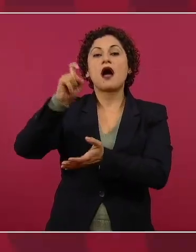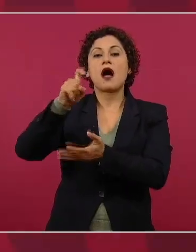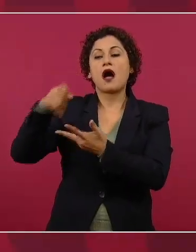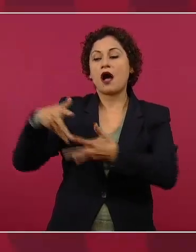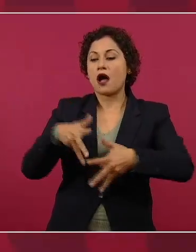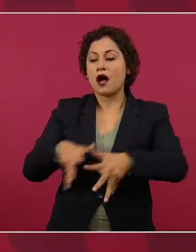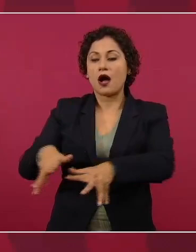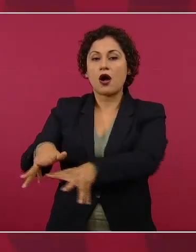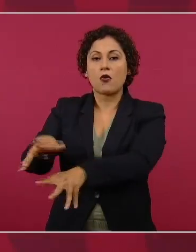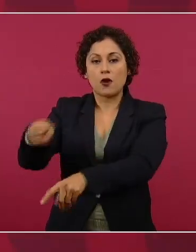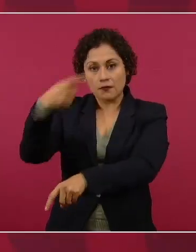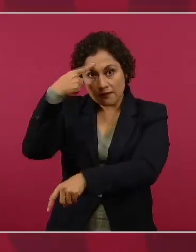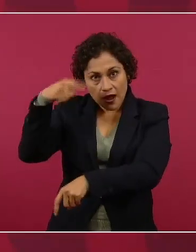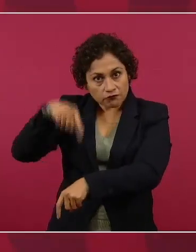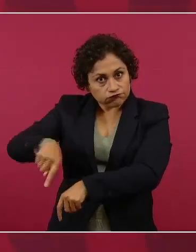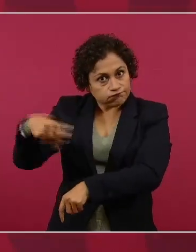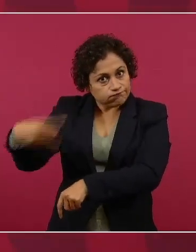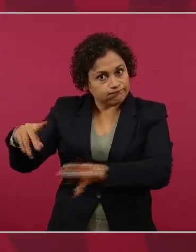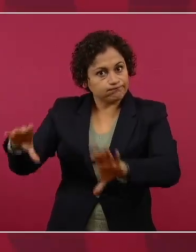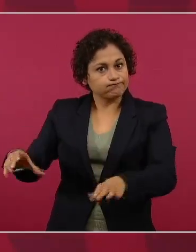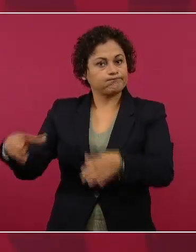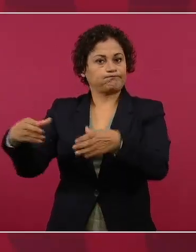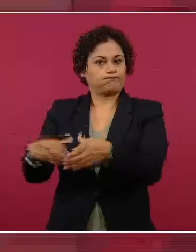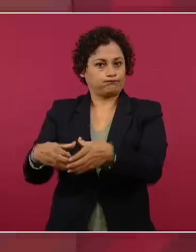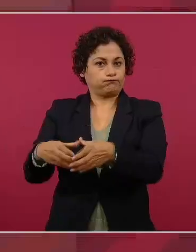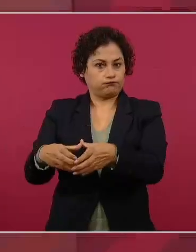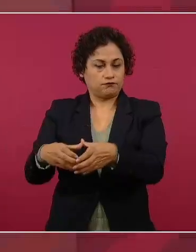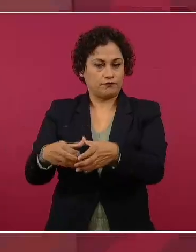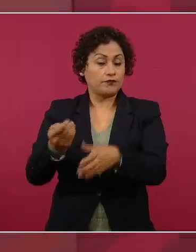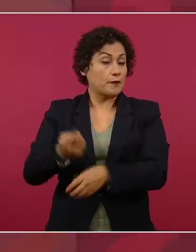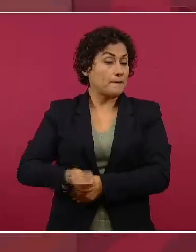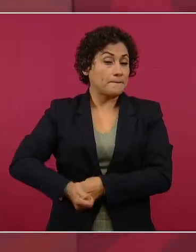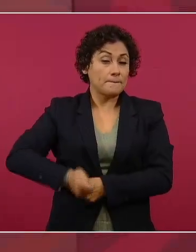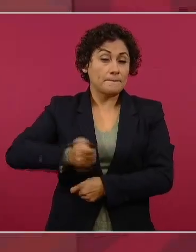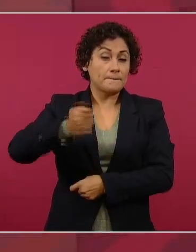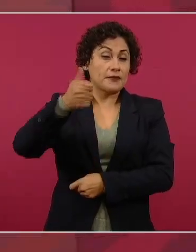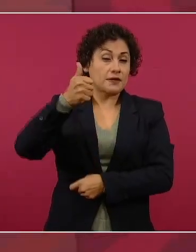Por primera vez se les acaban de restituir